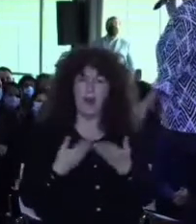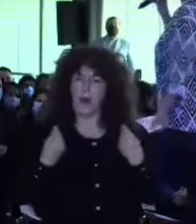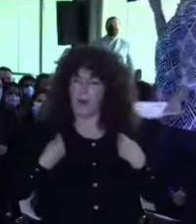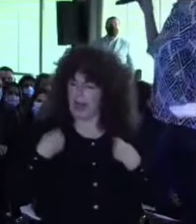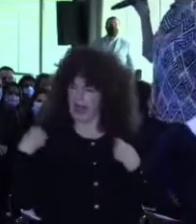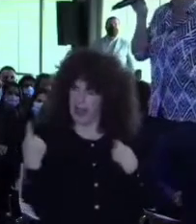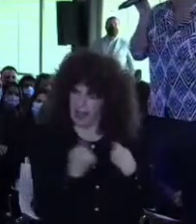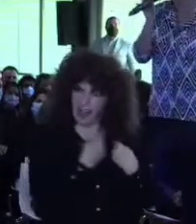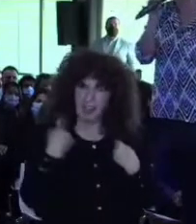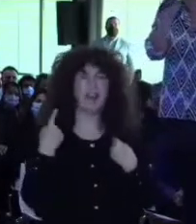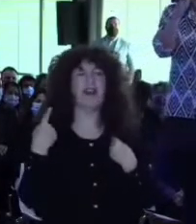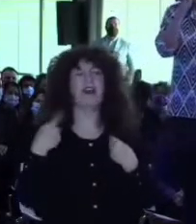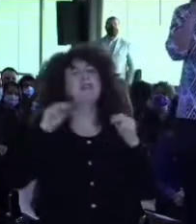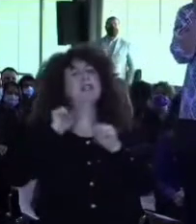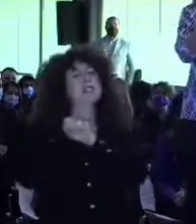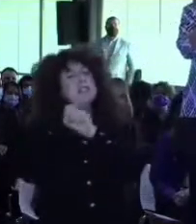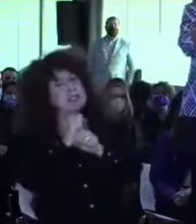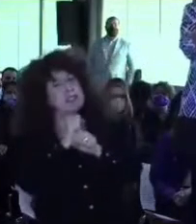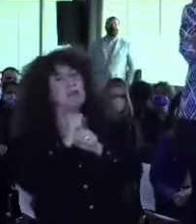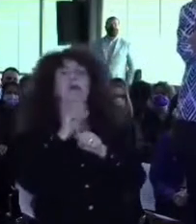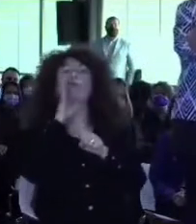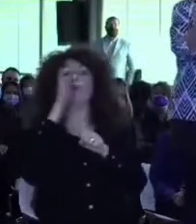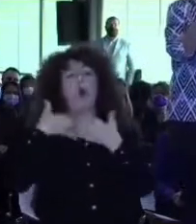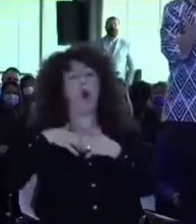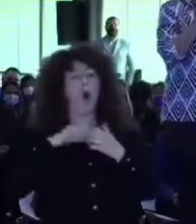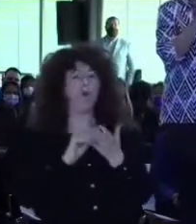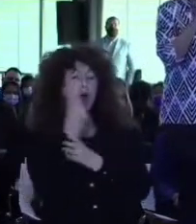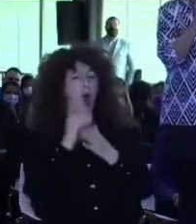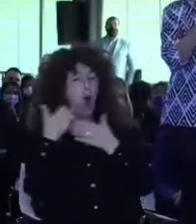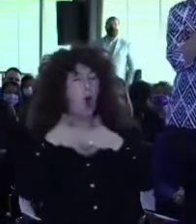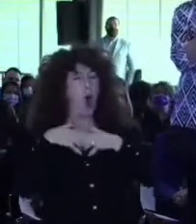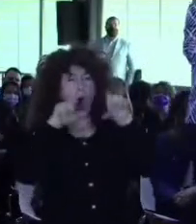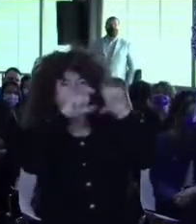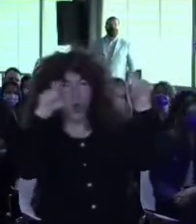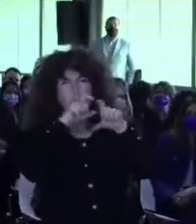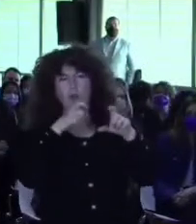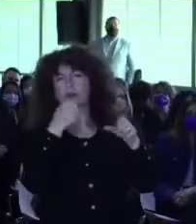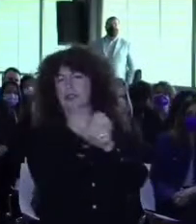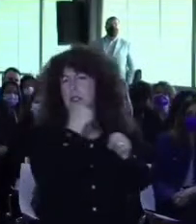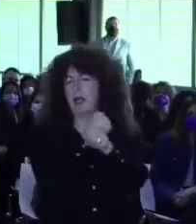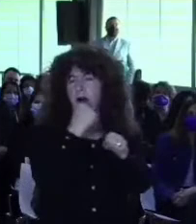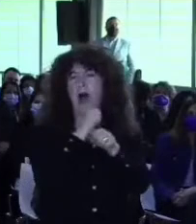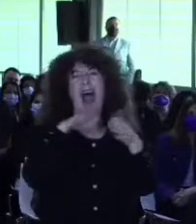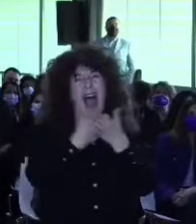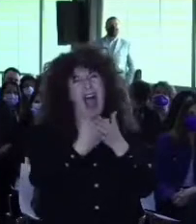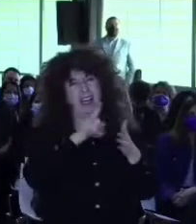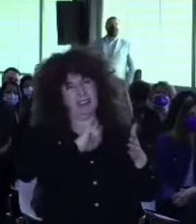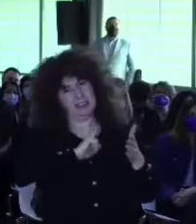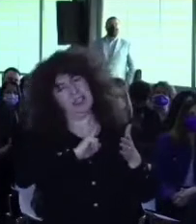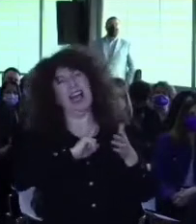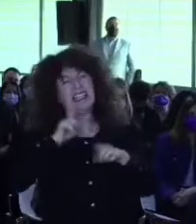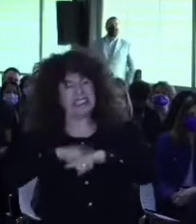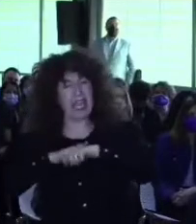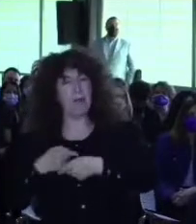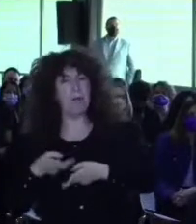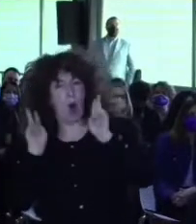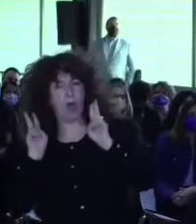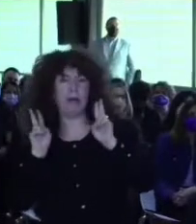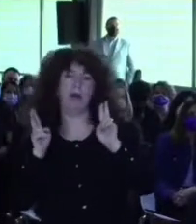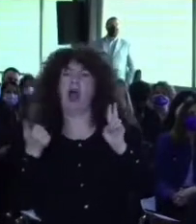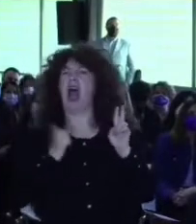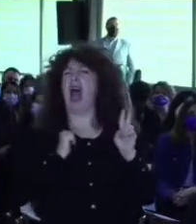vidas dejen de estar sujetas a las lógicas productivistas que mercantilizan incluso nuestro tiempo libre. Hoy